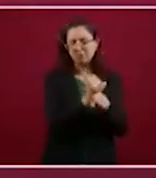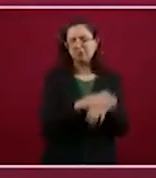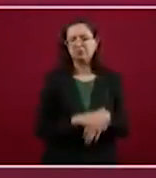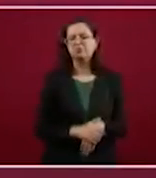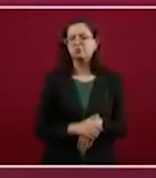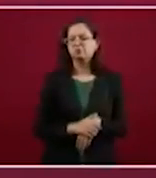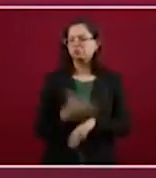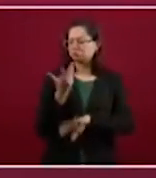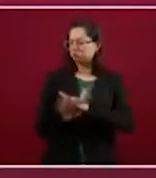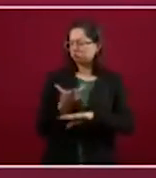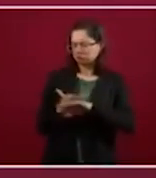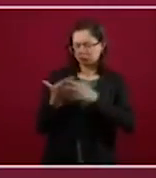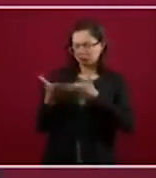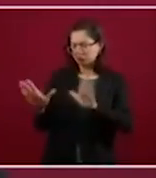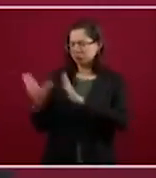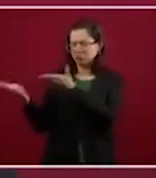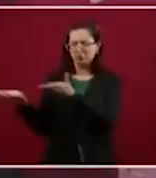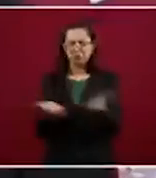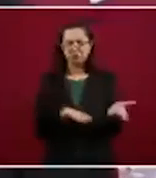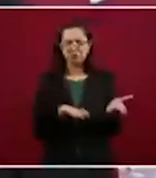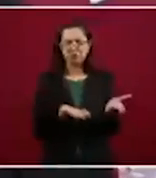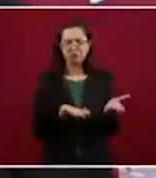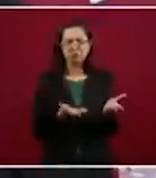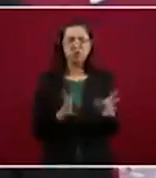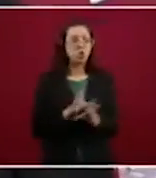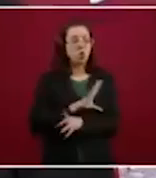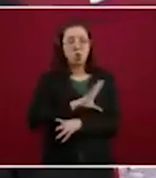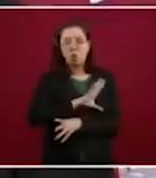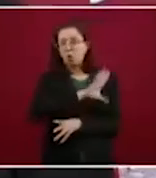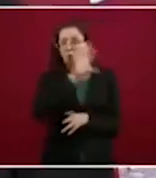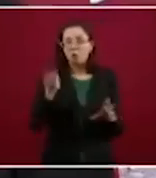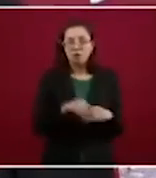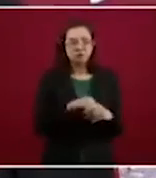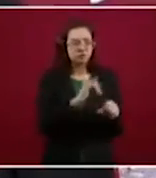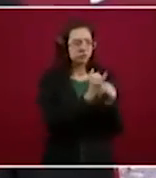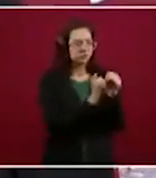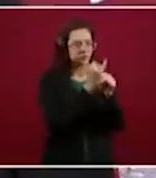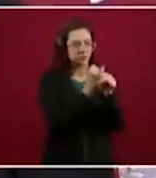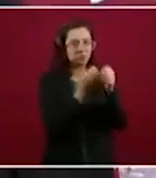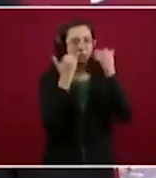nos dio acceso a qué? A todas las actuaciones y testimonios,